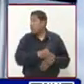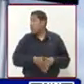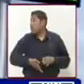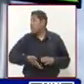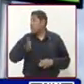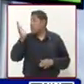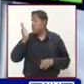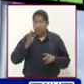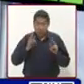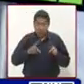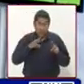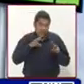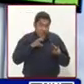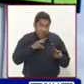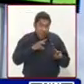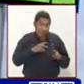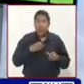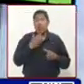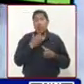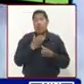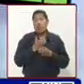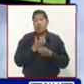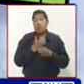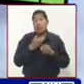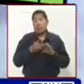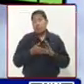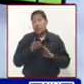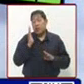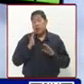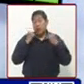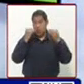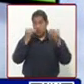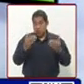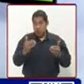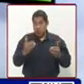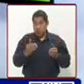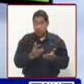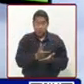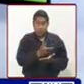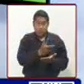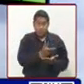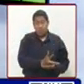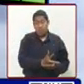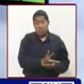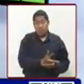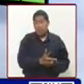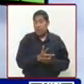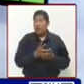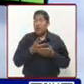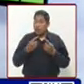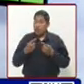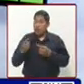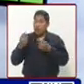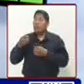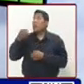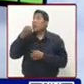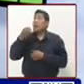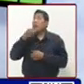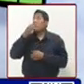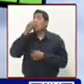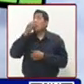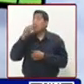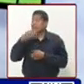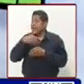supuesto, acecha. En este caso, los propietarios se acercaron, se bajaron del minibús, lo dejaron estacionado, se fueron a tomar un API. Al